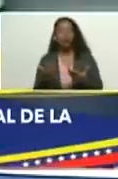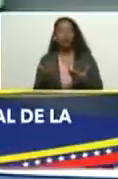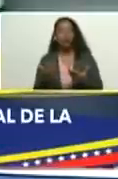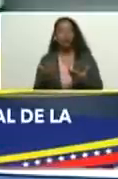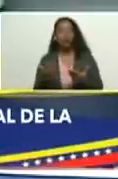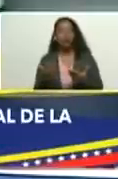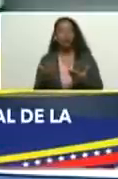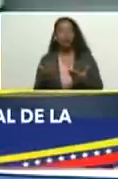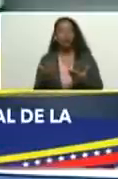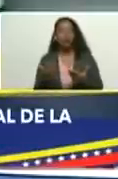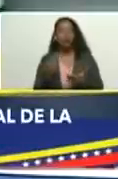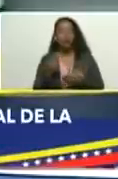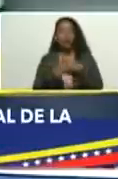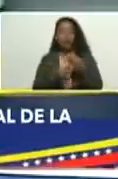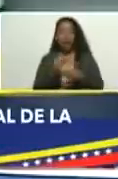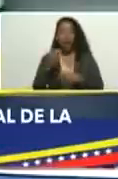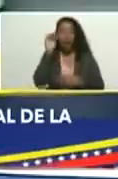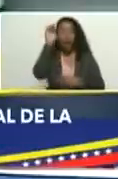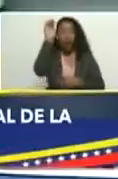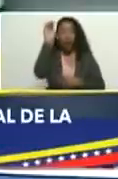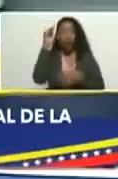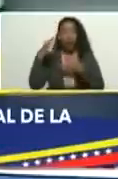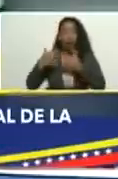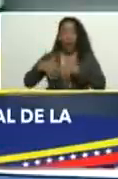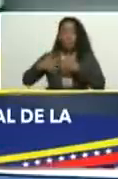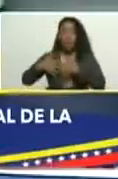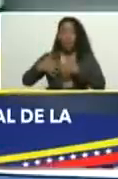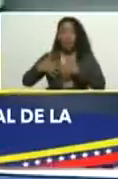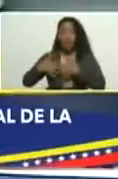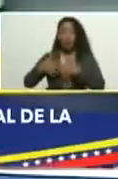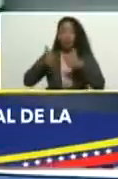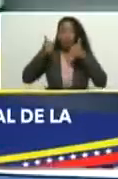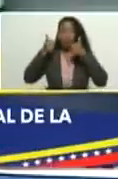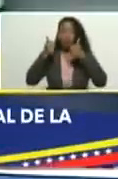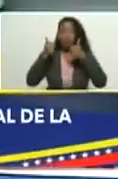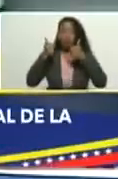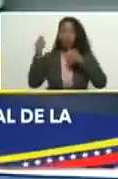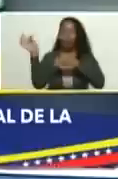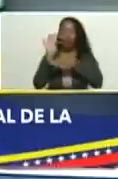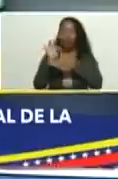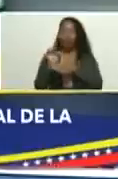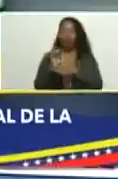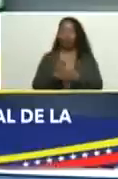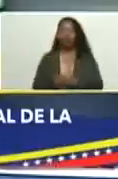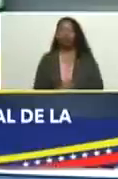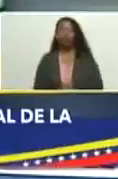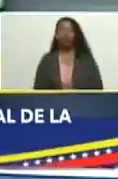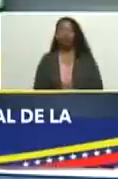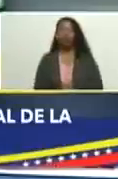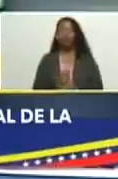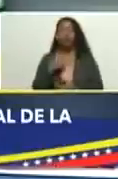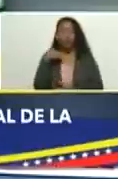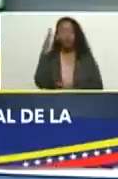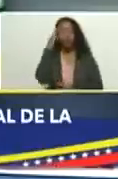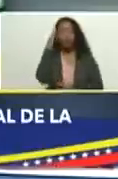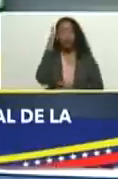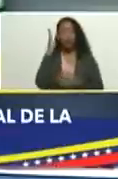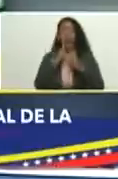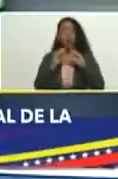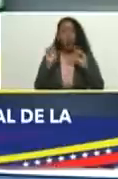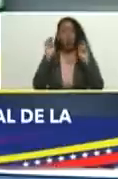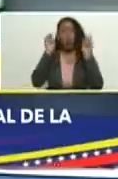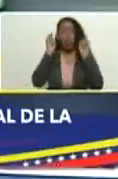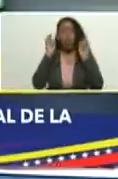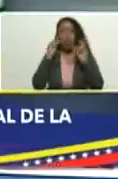bueno, que todas las empresas estén en perfecto estado de funcionamiento. Sé que todos estos conceptos han ido